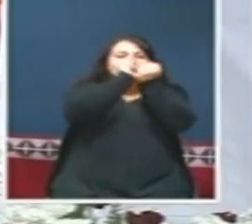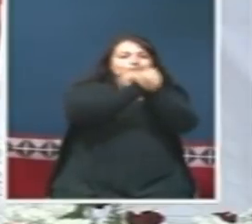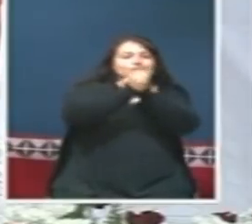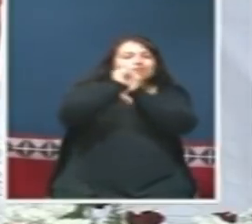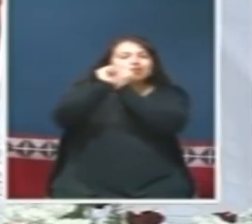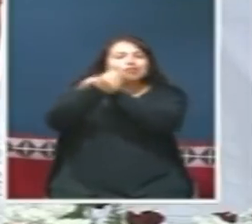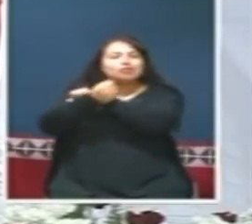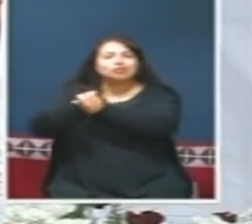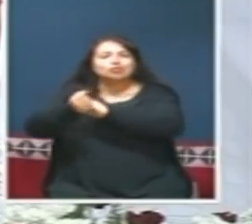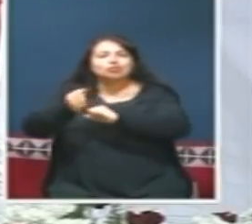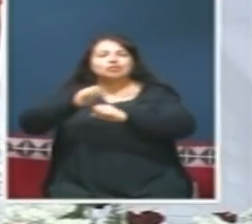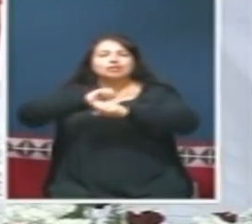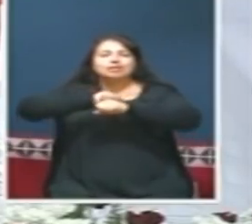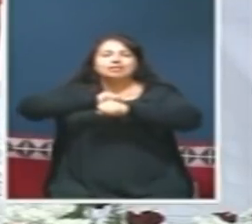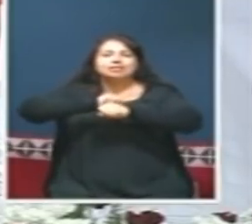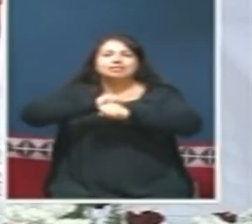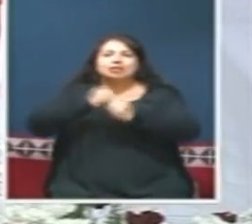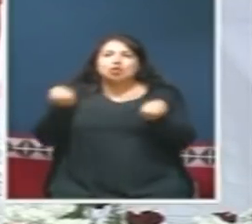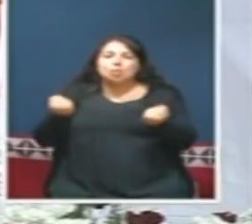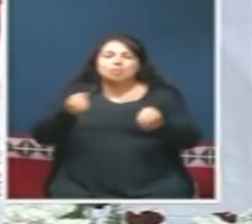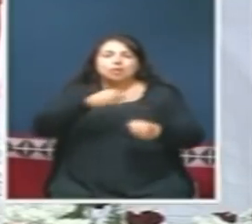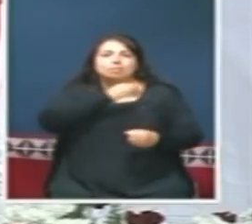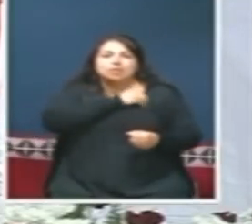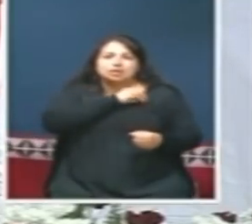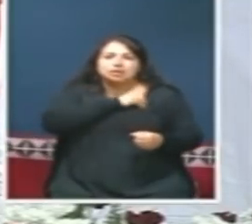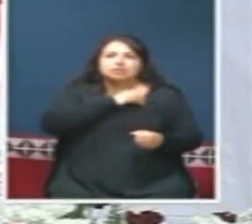de pecado. Oremos.